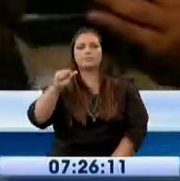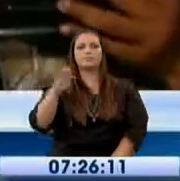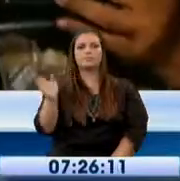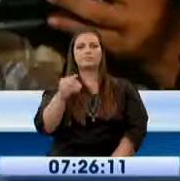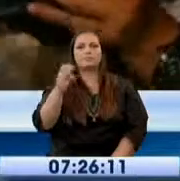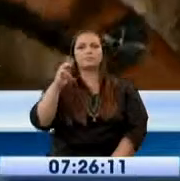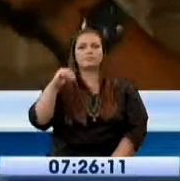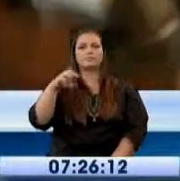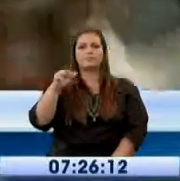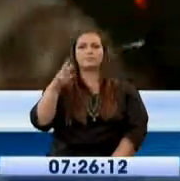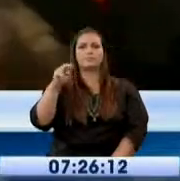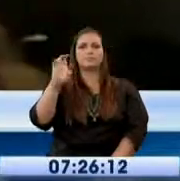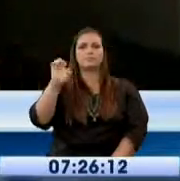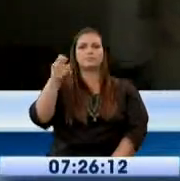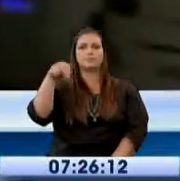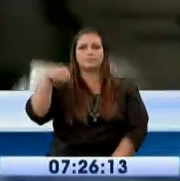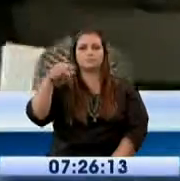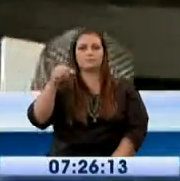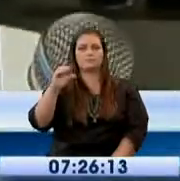vía